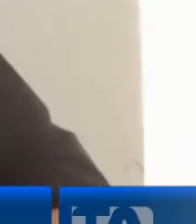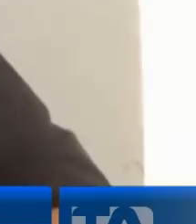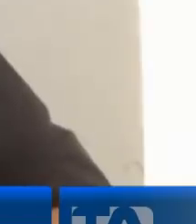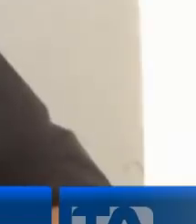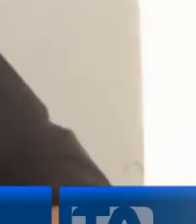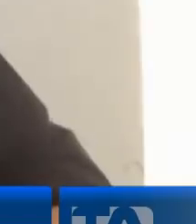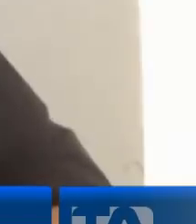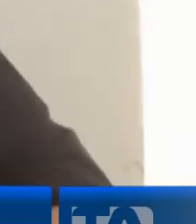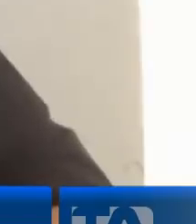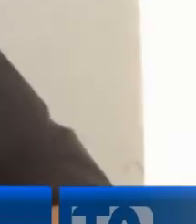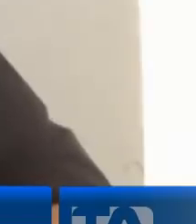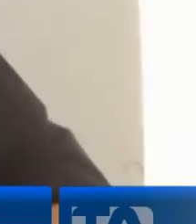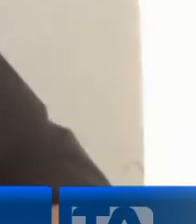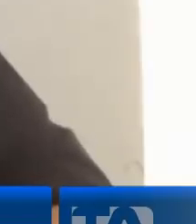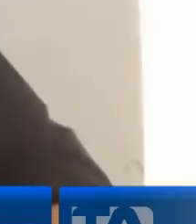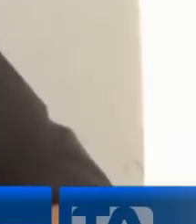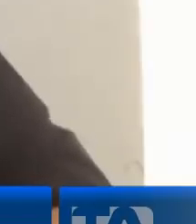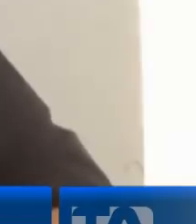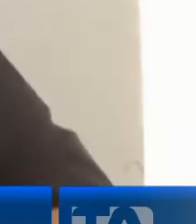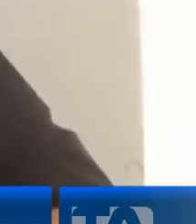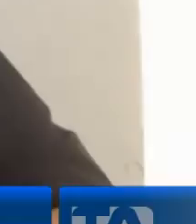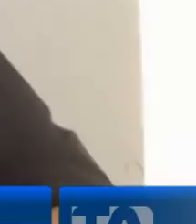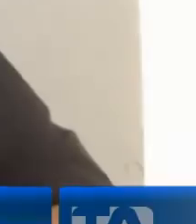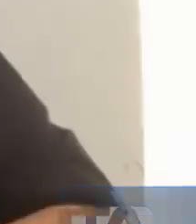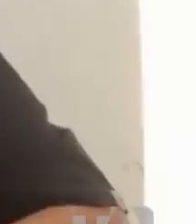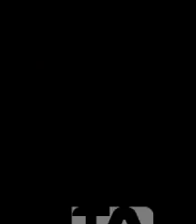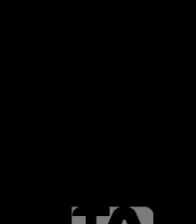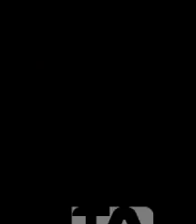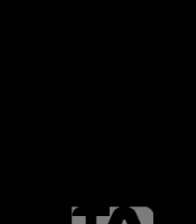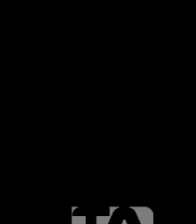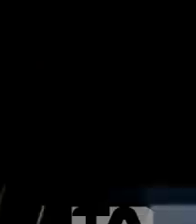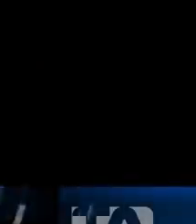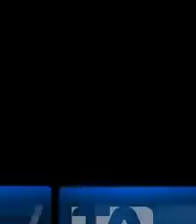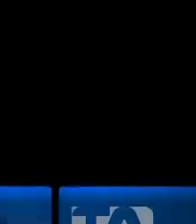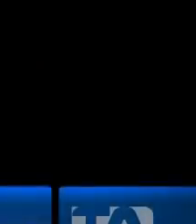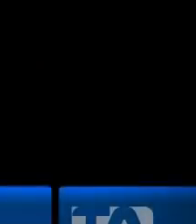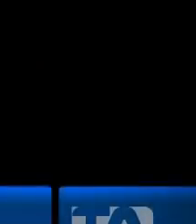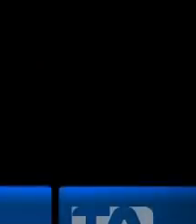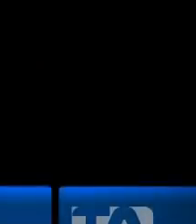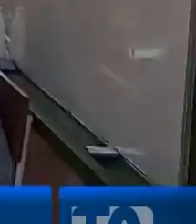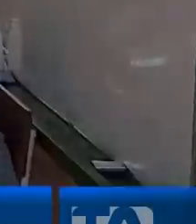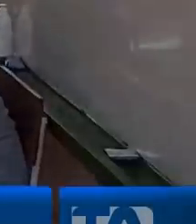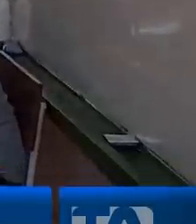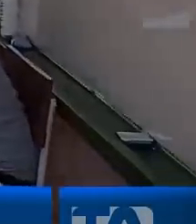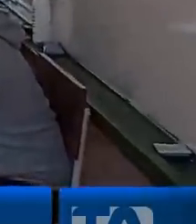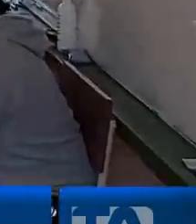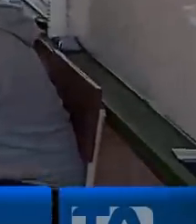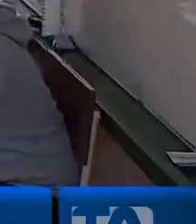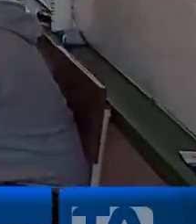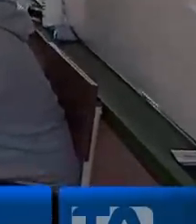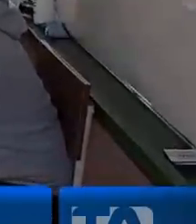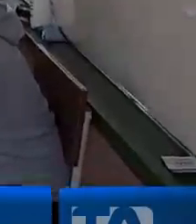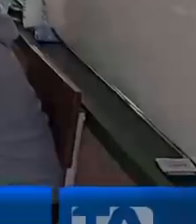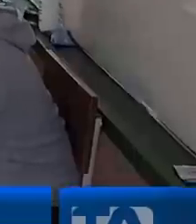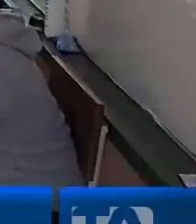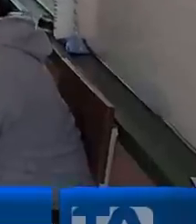con listas de esperas de pacientes para ingresar a unidades de cuidados intensivos. Desde el Colegio de Médicos de Pichincha sostienen que durante los sufragios